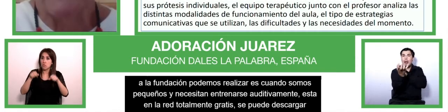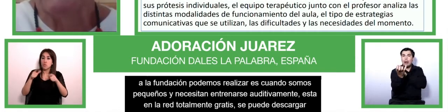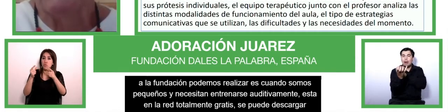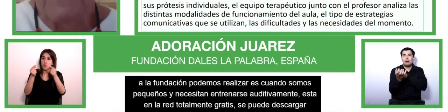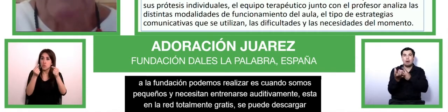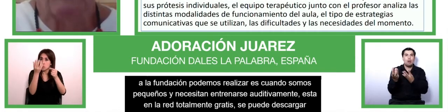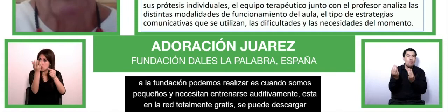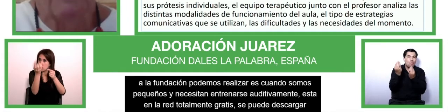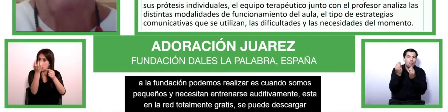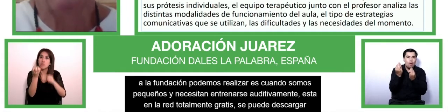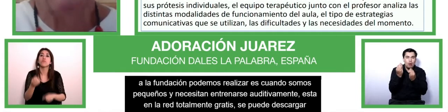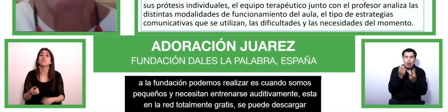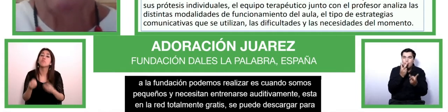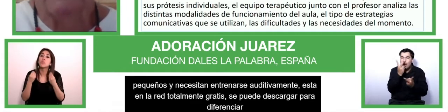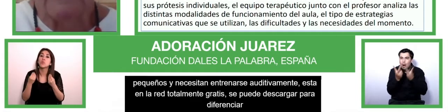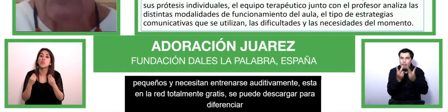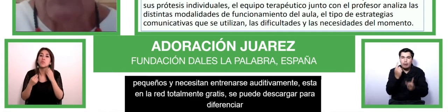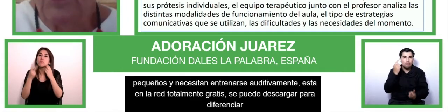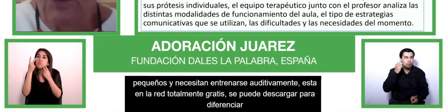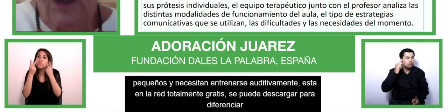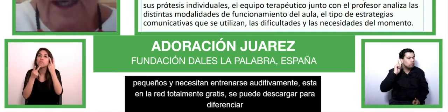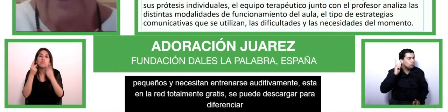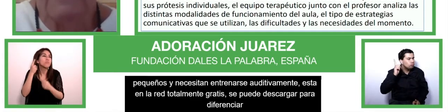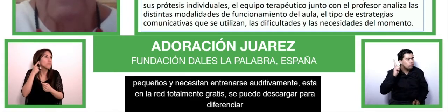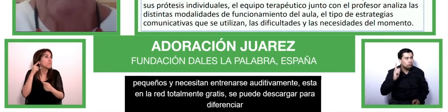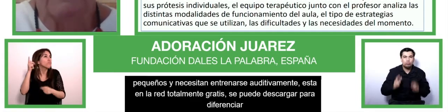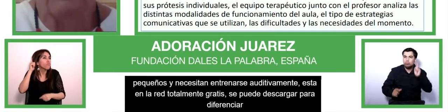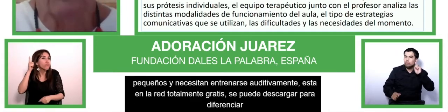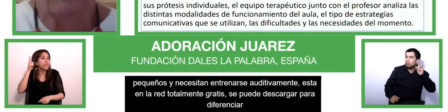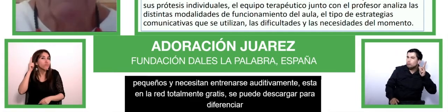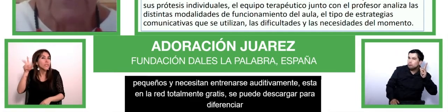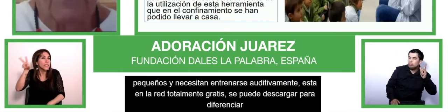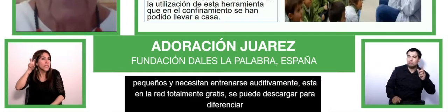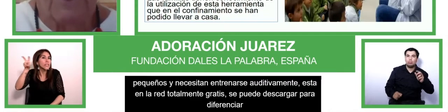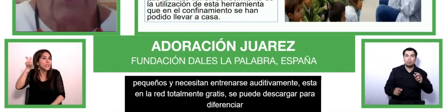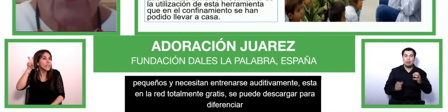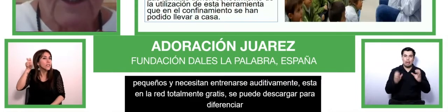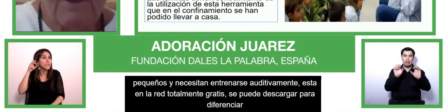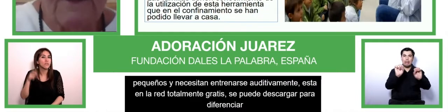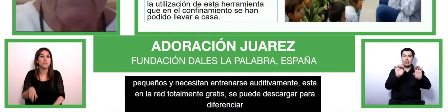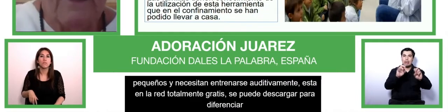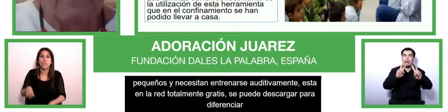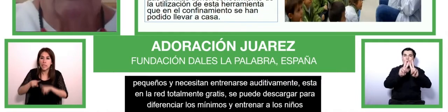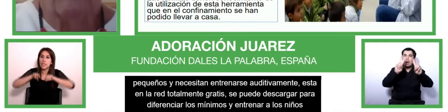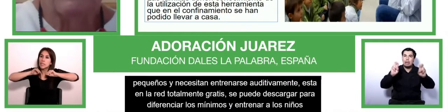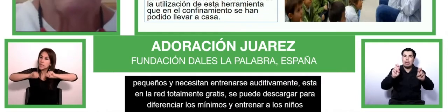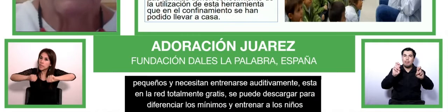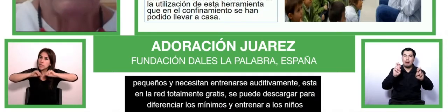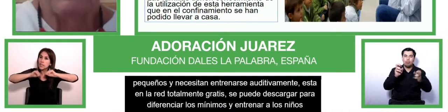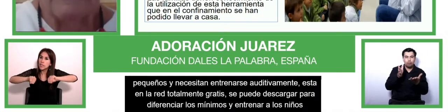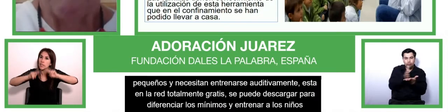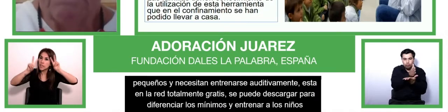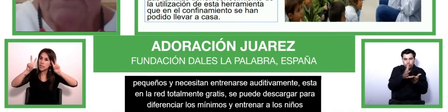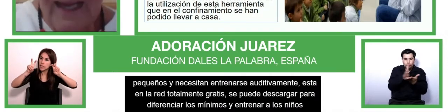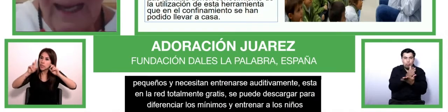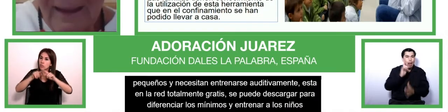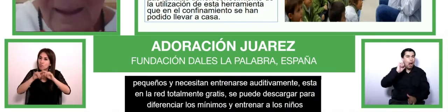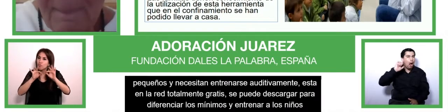los pares mínimos y entrenar a los niños en la discriminación auditiva. Entonces,